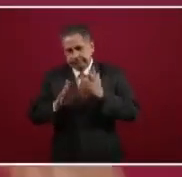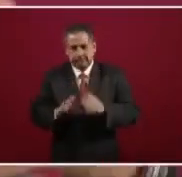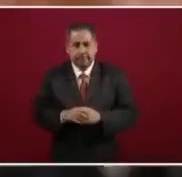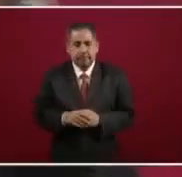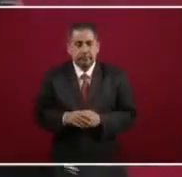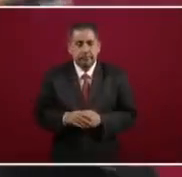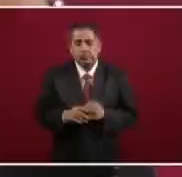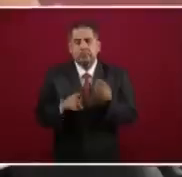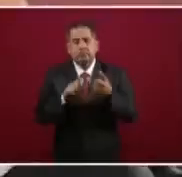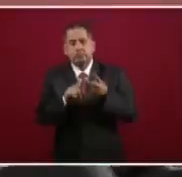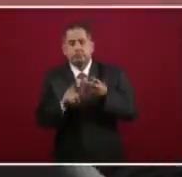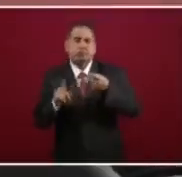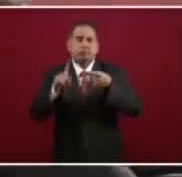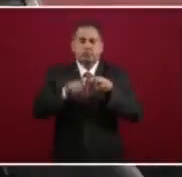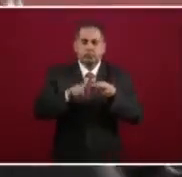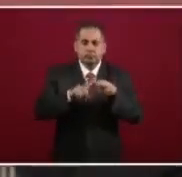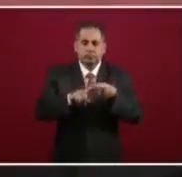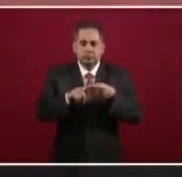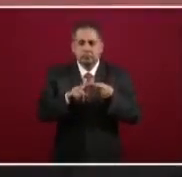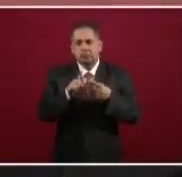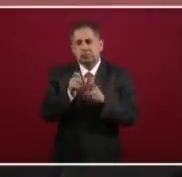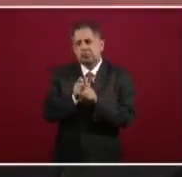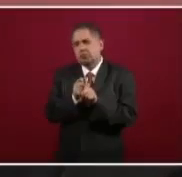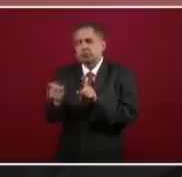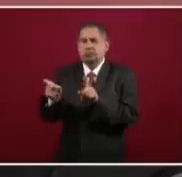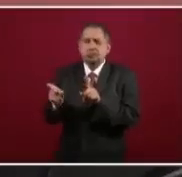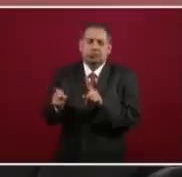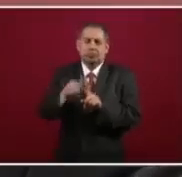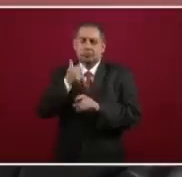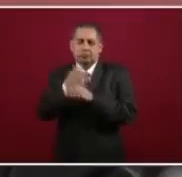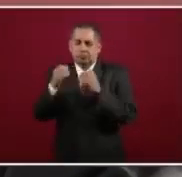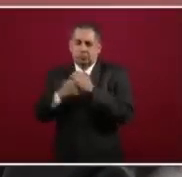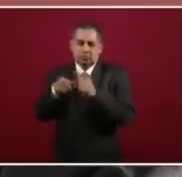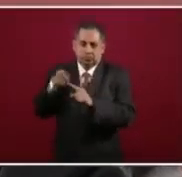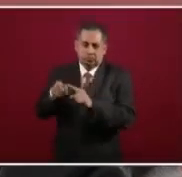el otro tenía otra connotación